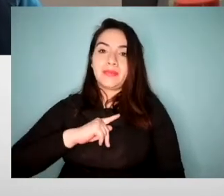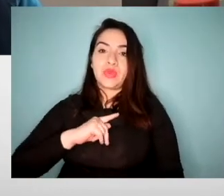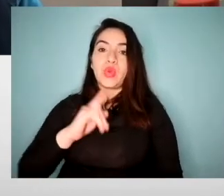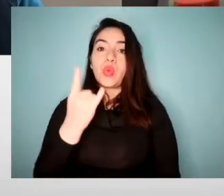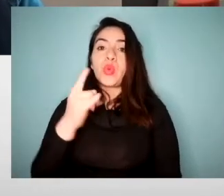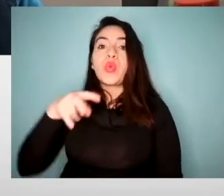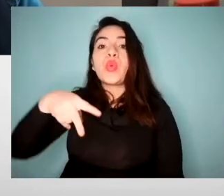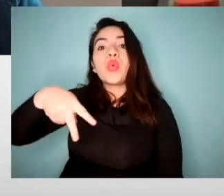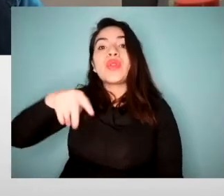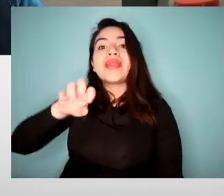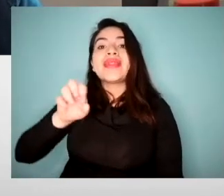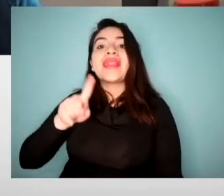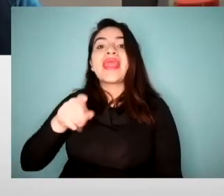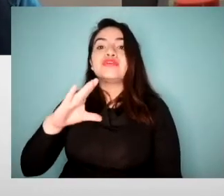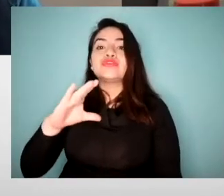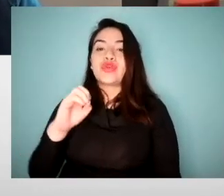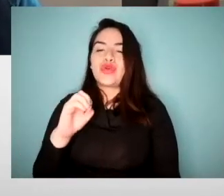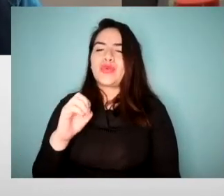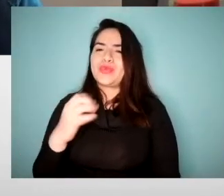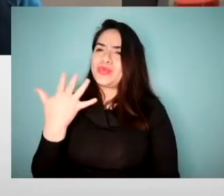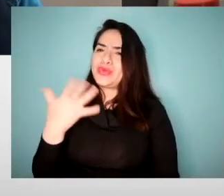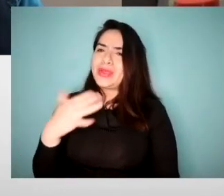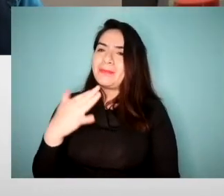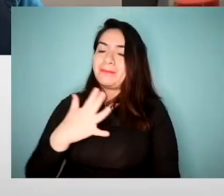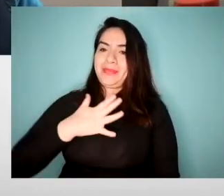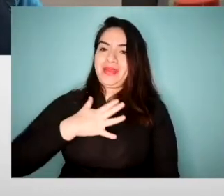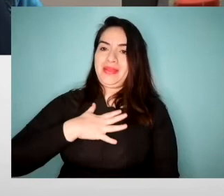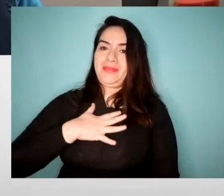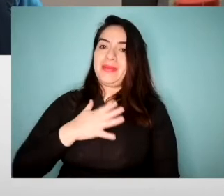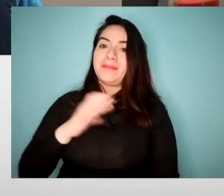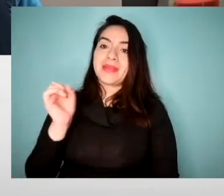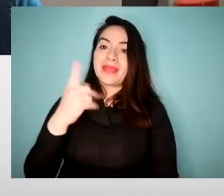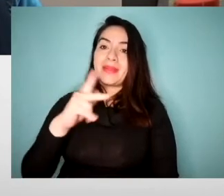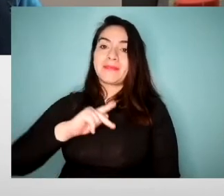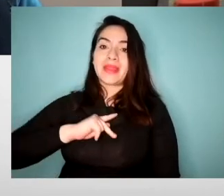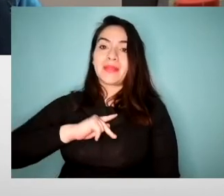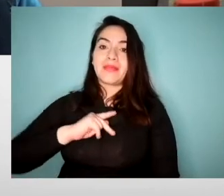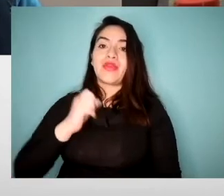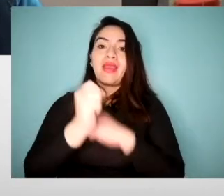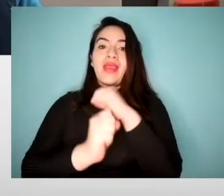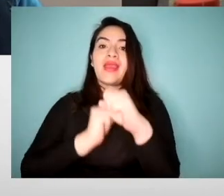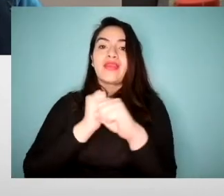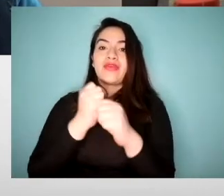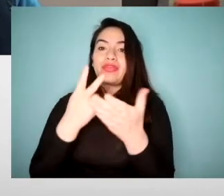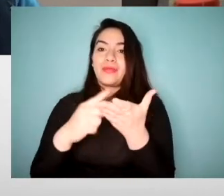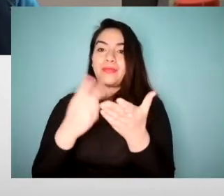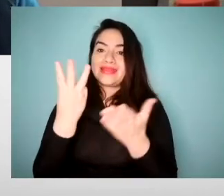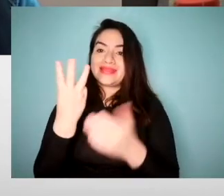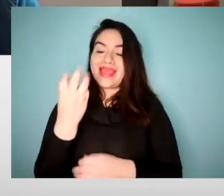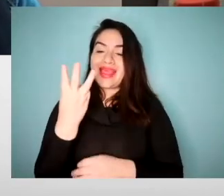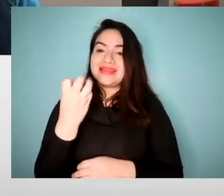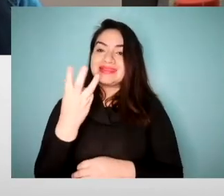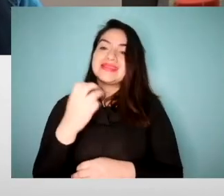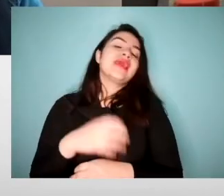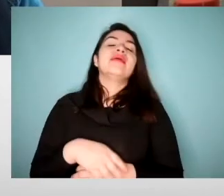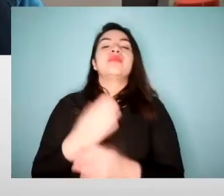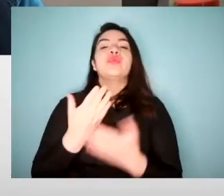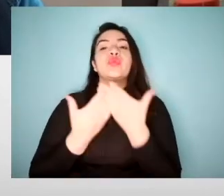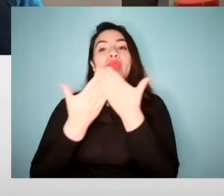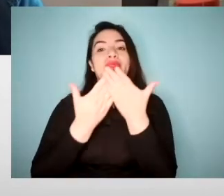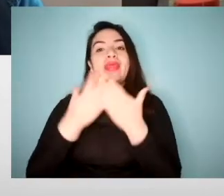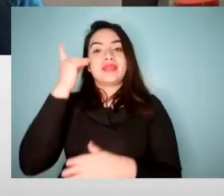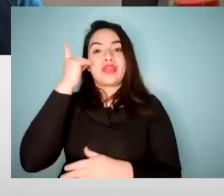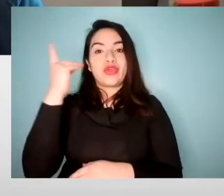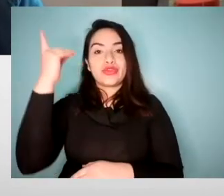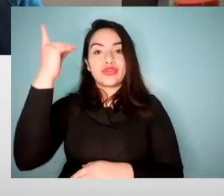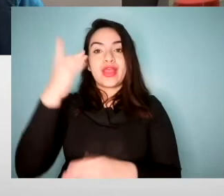súper importante para mí. Recibí el primer premio en el año 2013, estando en Chile como alumna de doctorado.